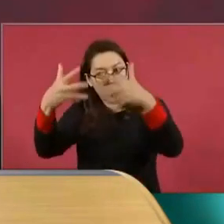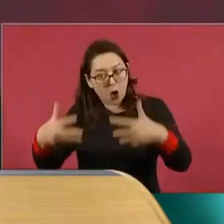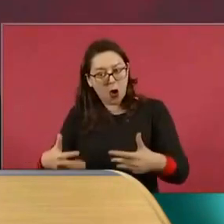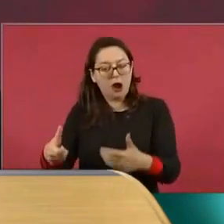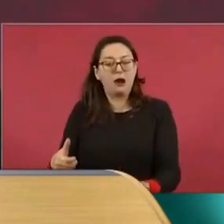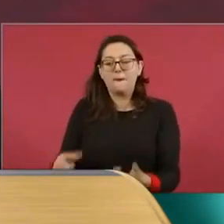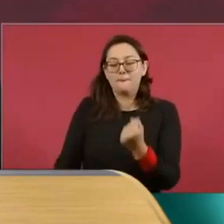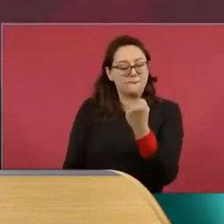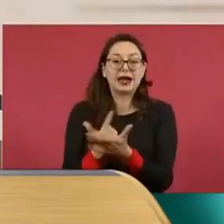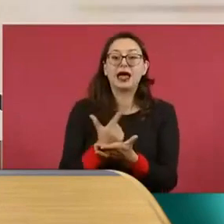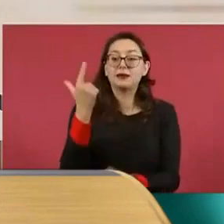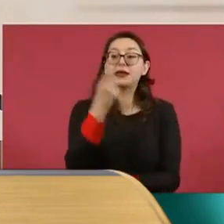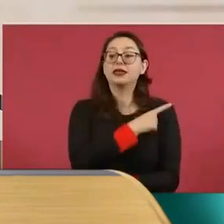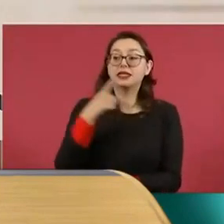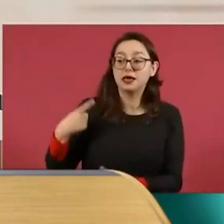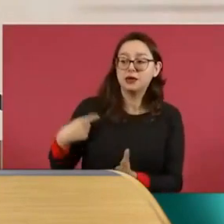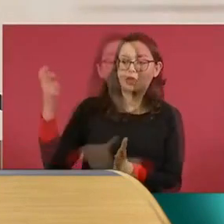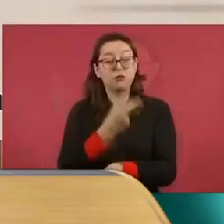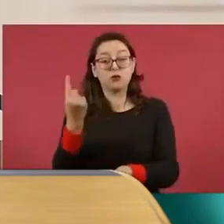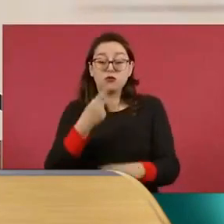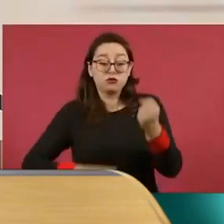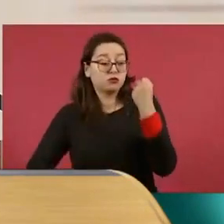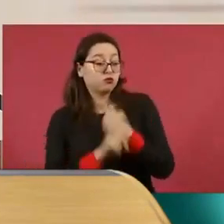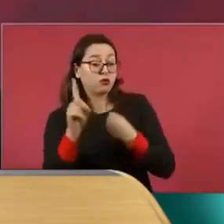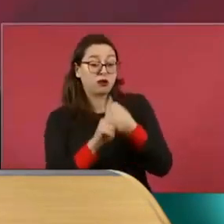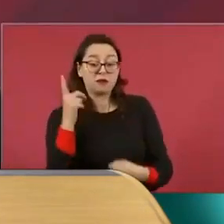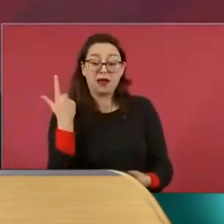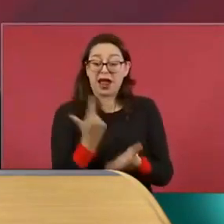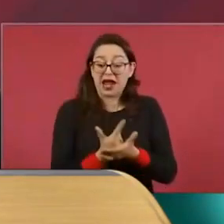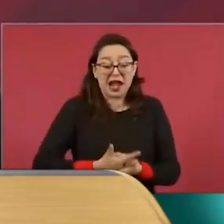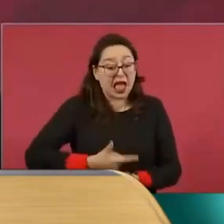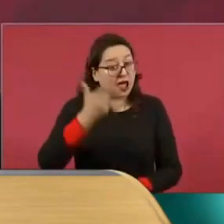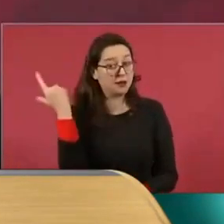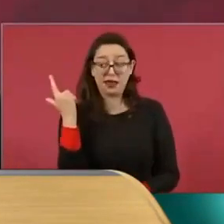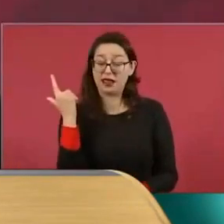algo que se dejó crecer por